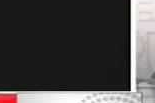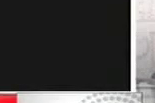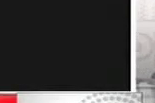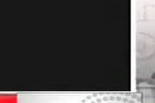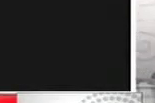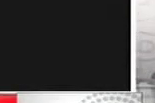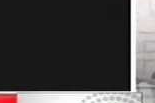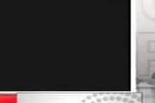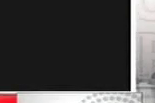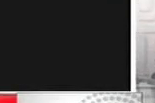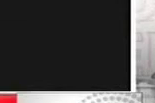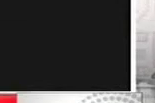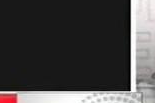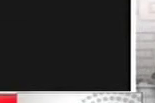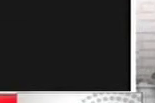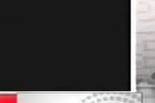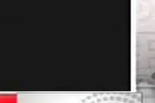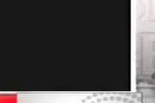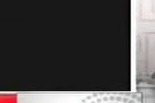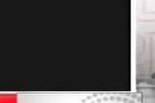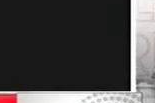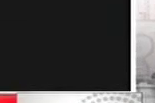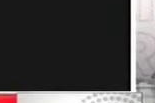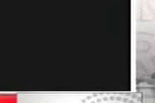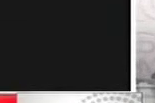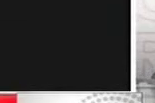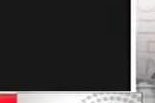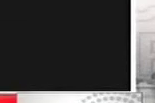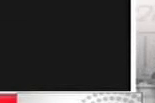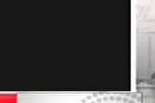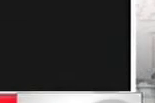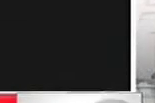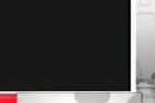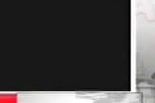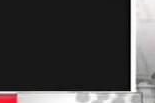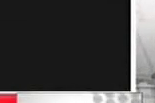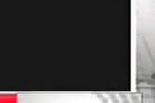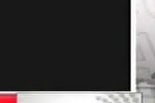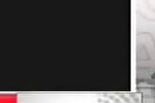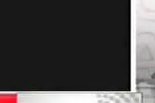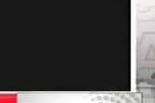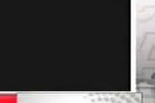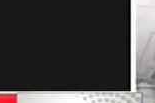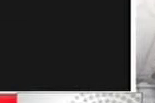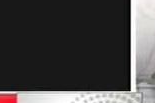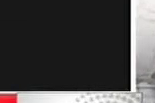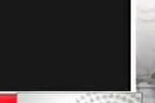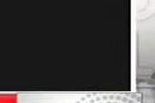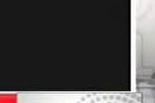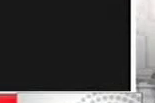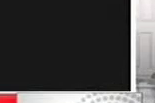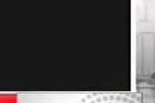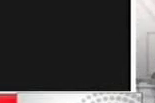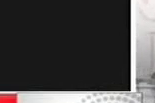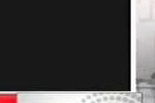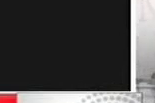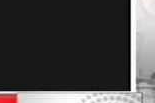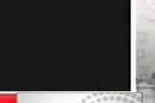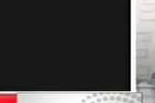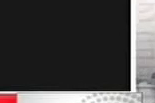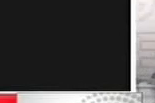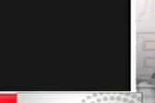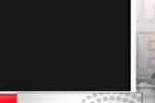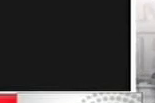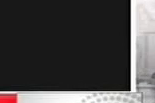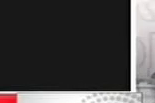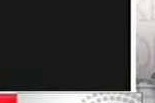ha servido para contribuir un dinamismo económico en las regiones, porque como ustedes pueden ver, hasta el momento hemos